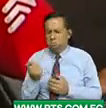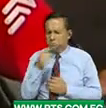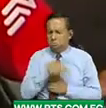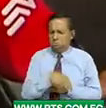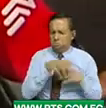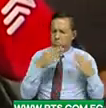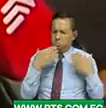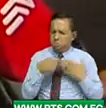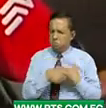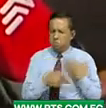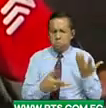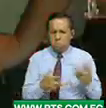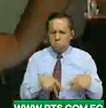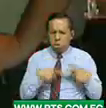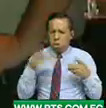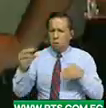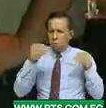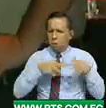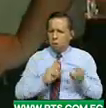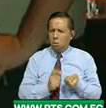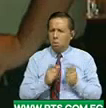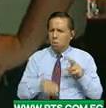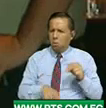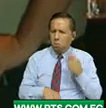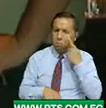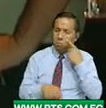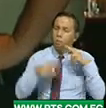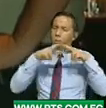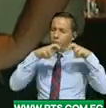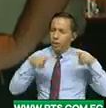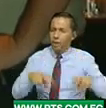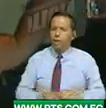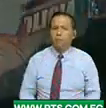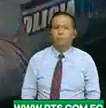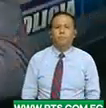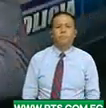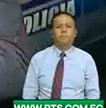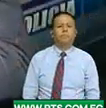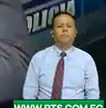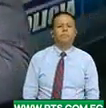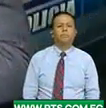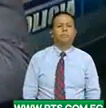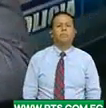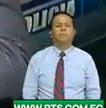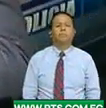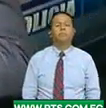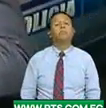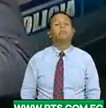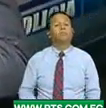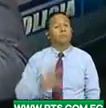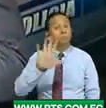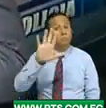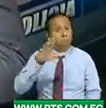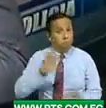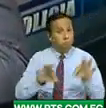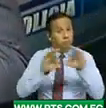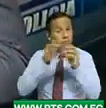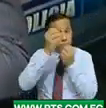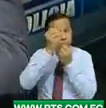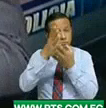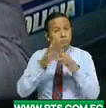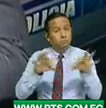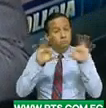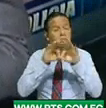este sector o si radicaba aquí. Informó Julio César Saona. Bueno, hay que recalcar una cosa importante, y es